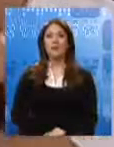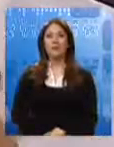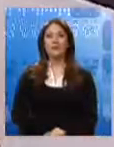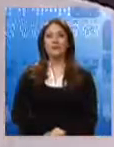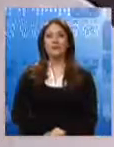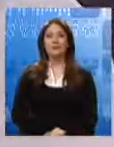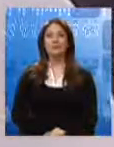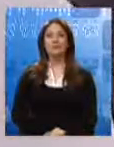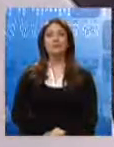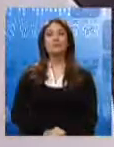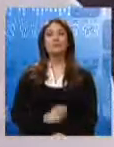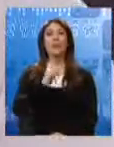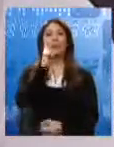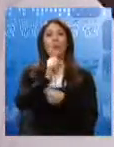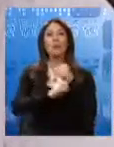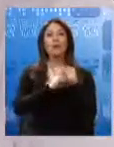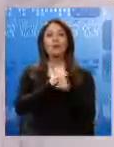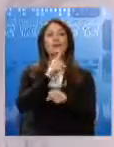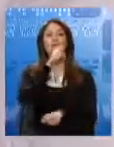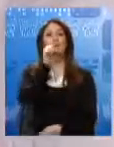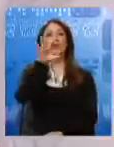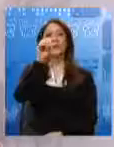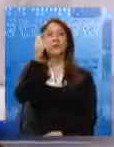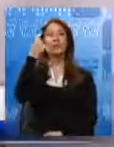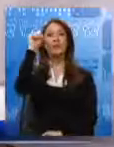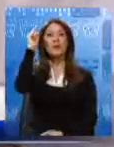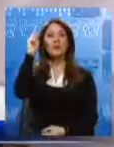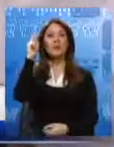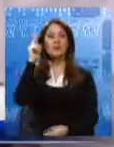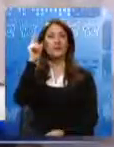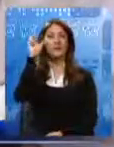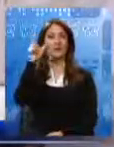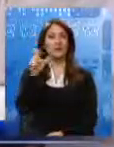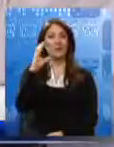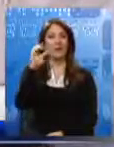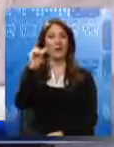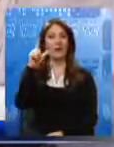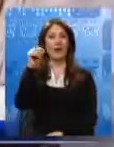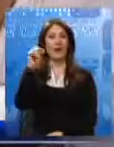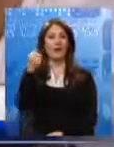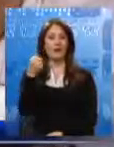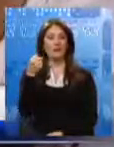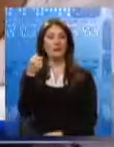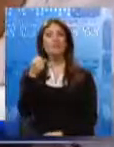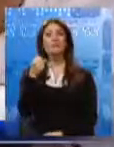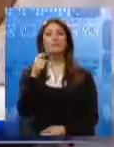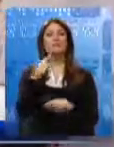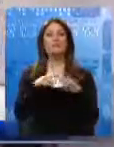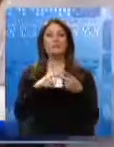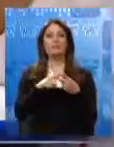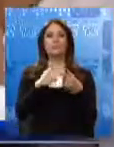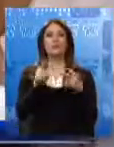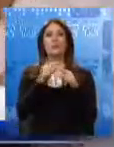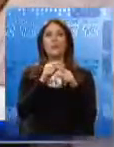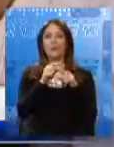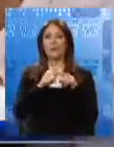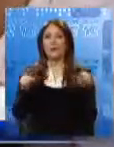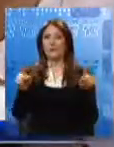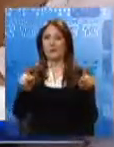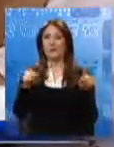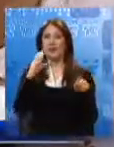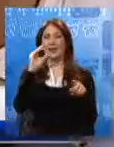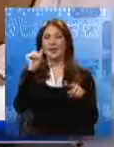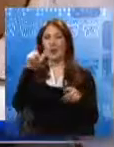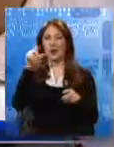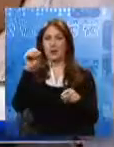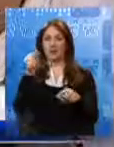en un año ha movido más de 50 millones de dólares de carlos pareja cordero debe marchar la pareja para diferenciarlo del primo que están los parejas ya